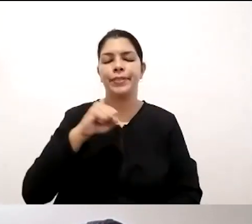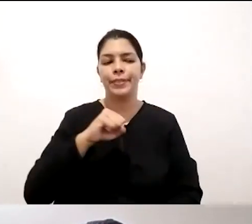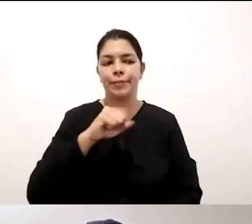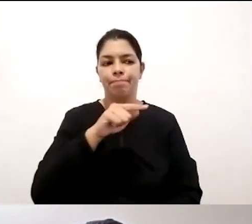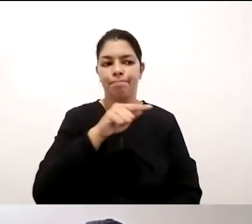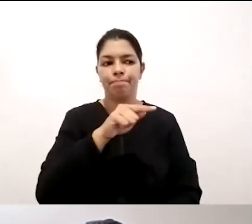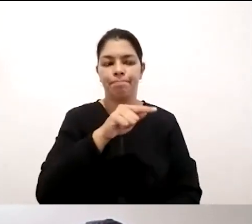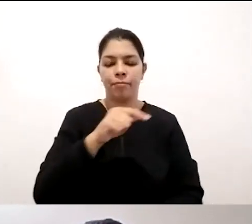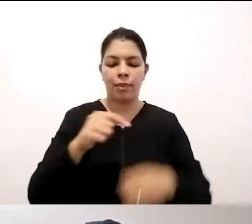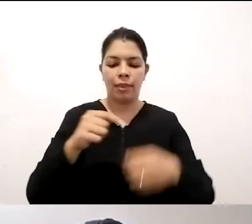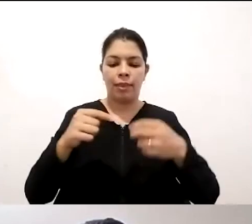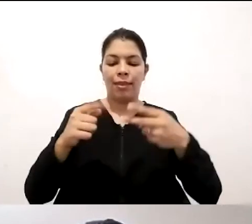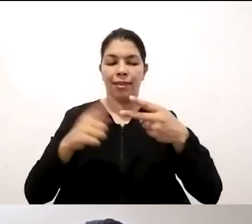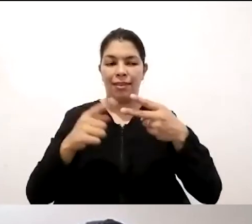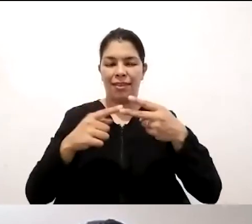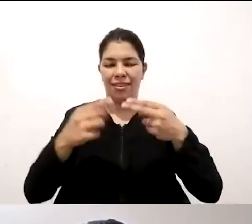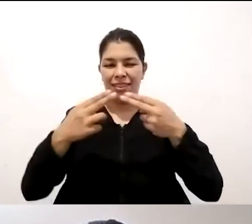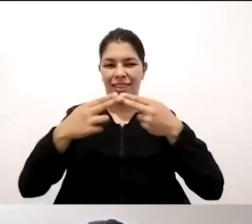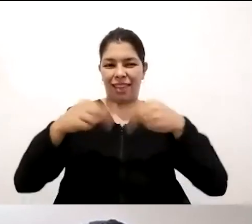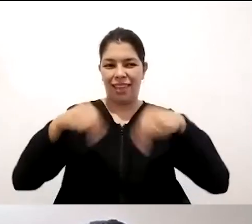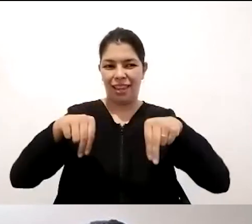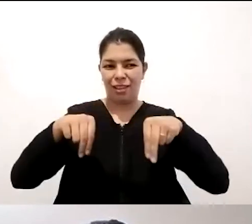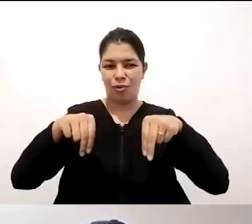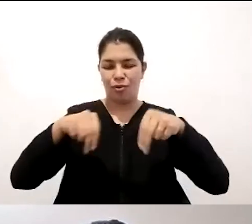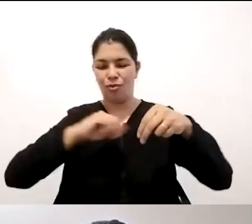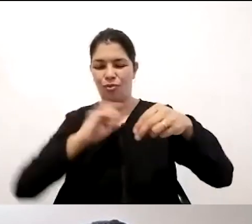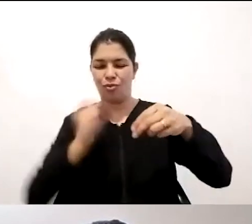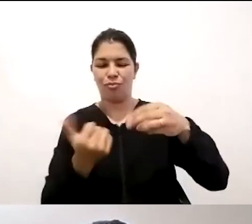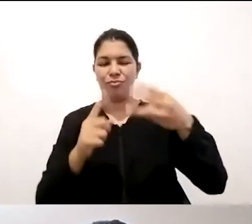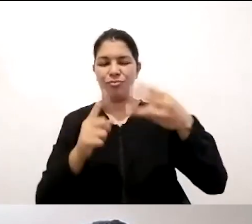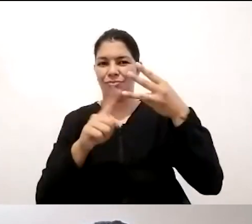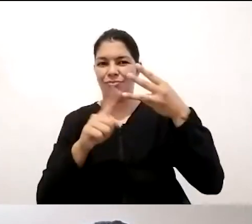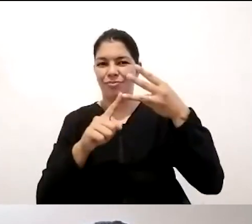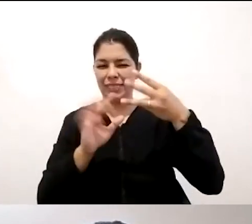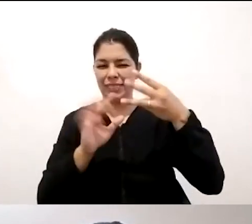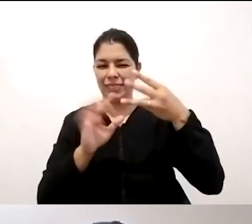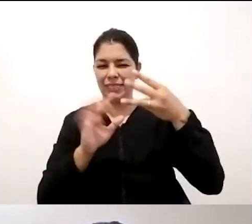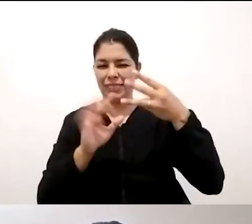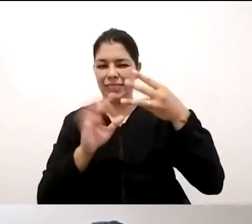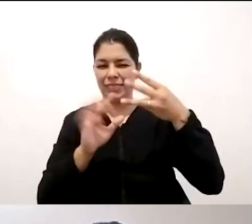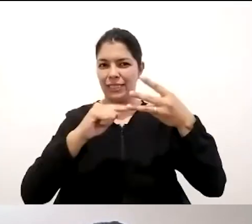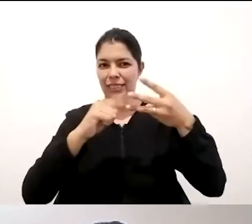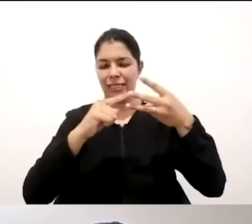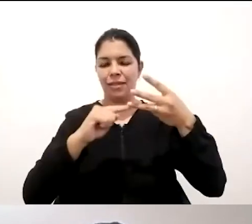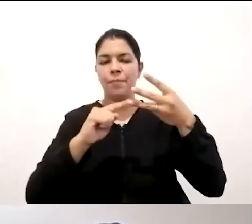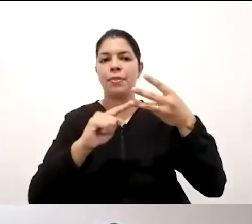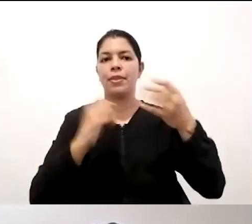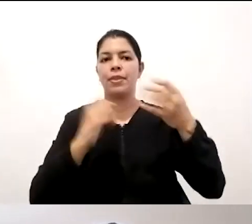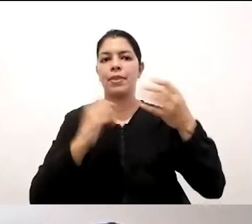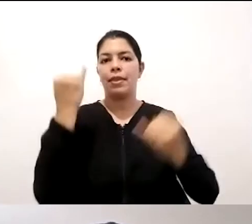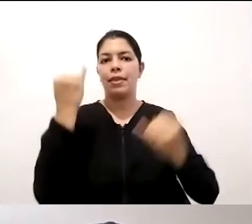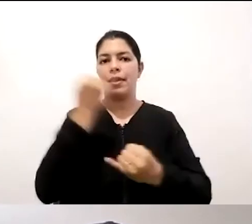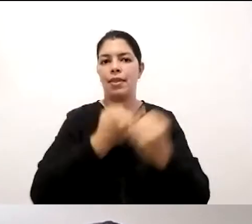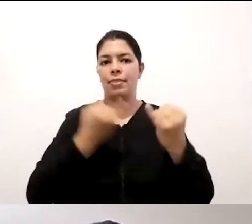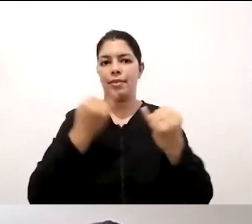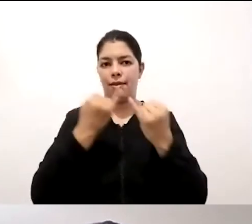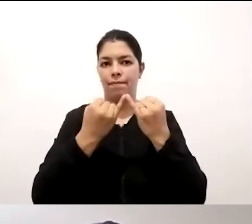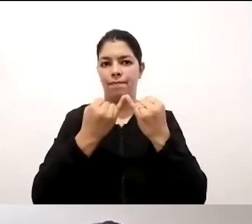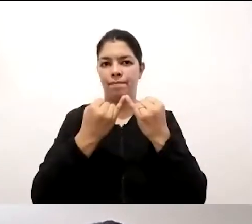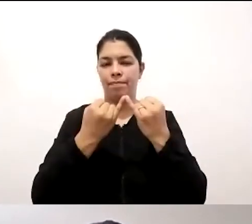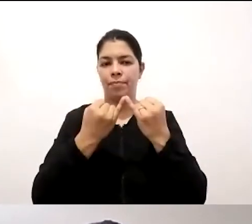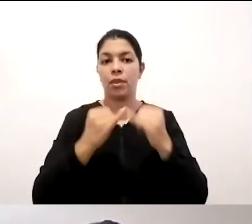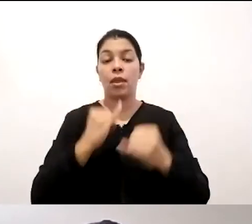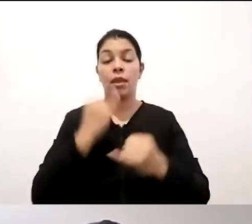género que nos acabas de explicar es la identidad de género, que se entiende como la forma en que las personas